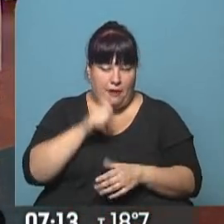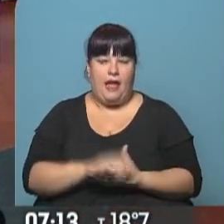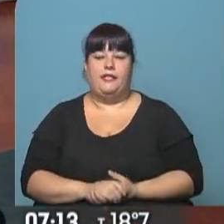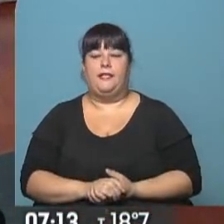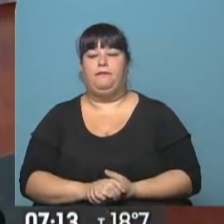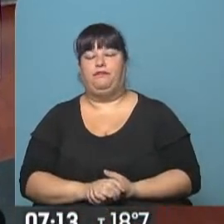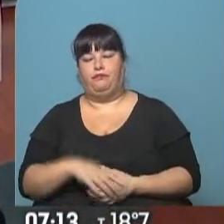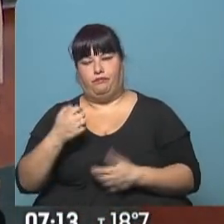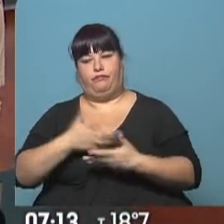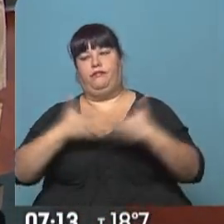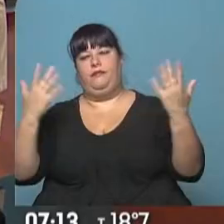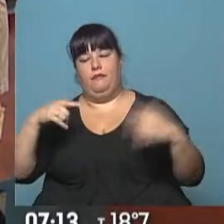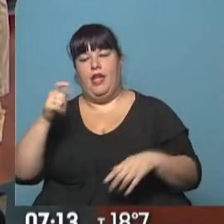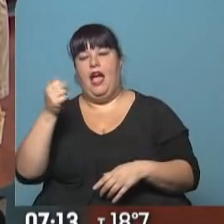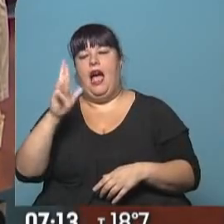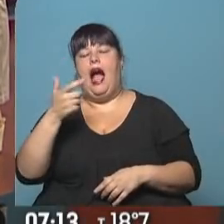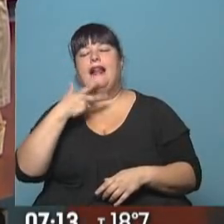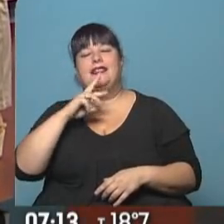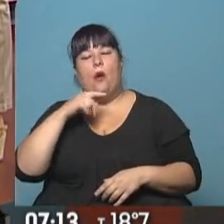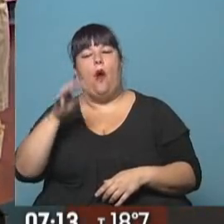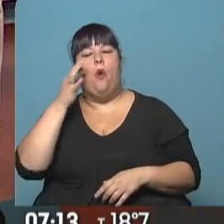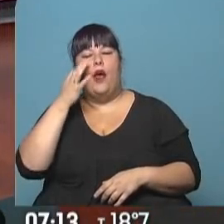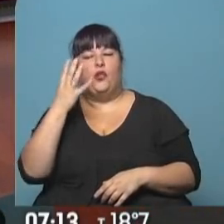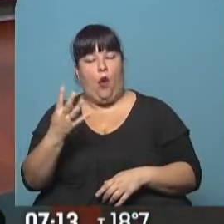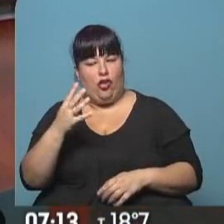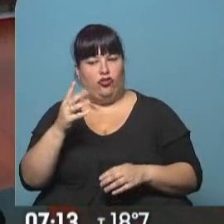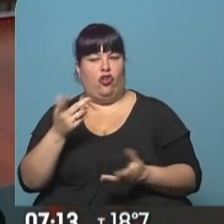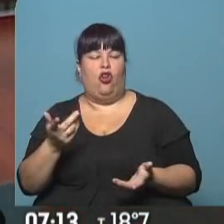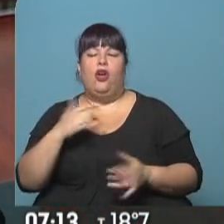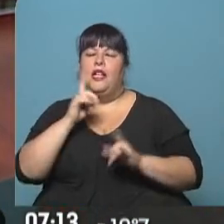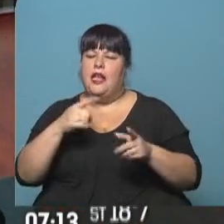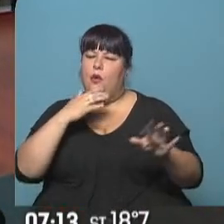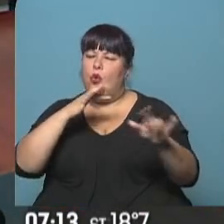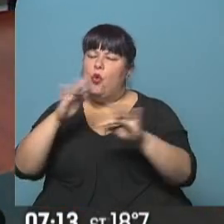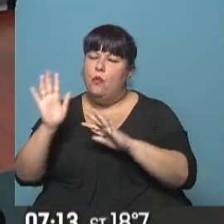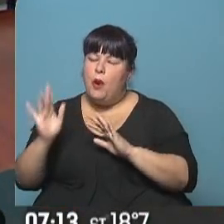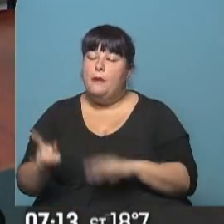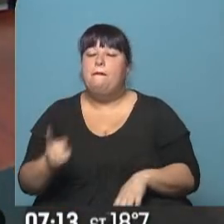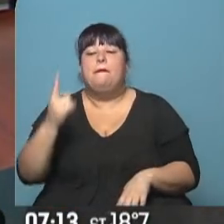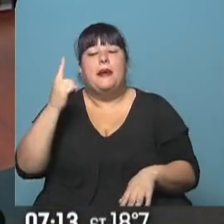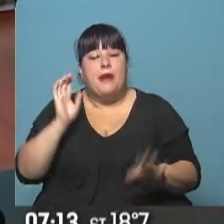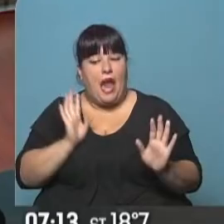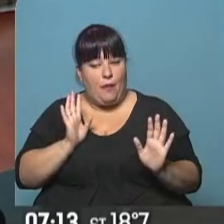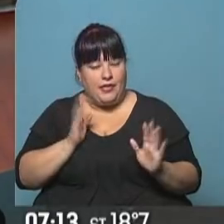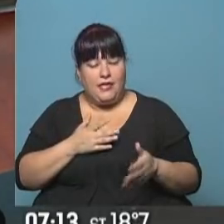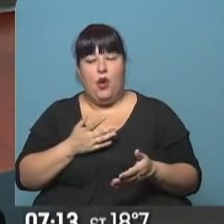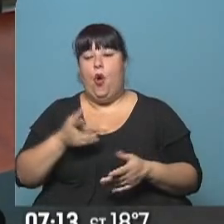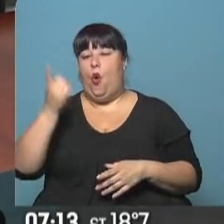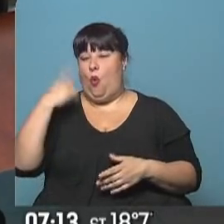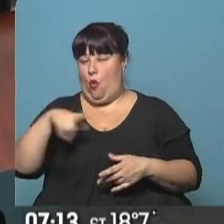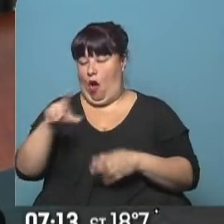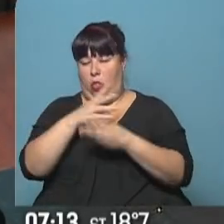en imponente y querido Ara San Juan, y estos 44. Y se ha hablado por primera vez desde que sucedió